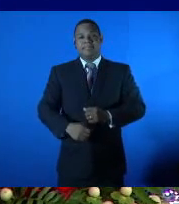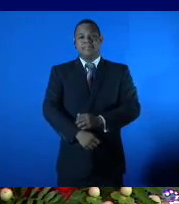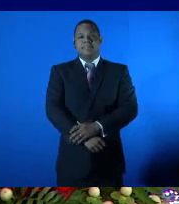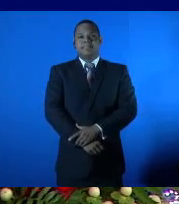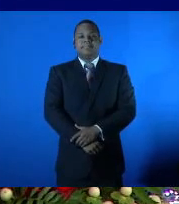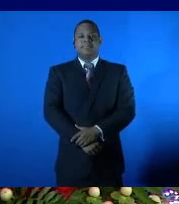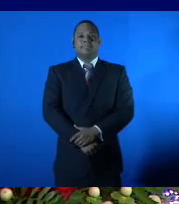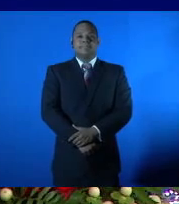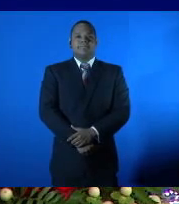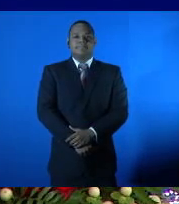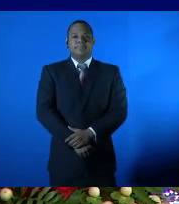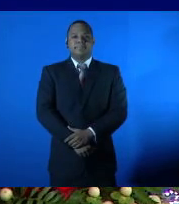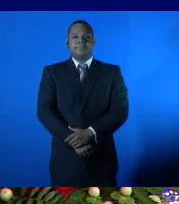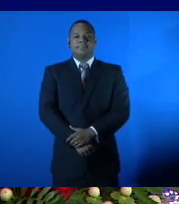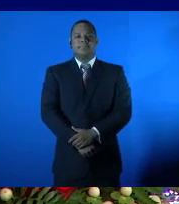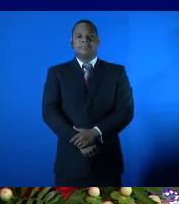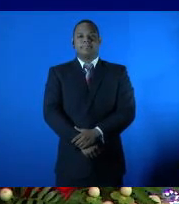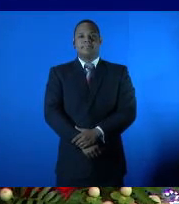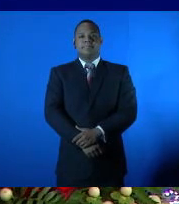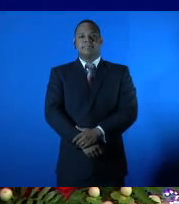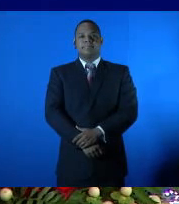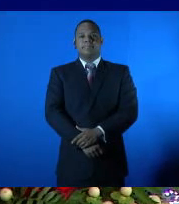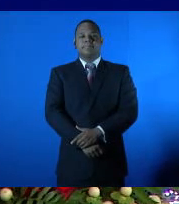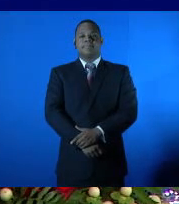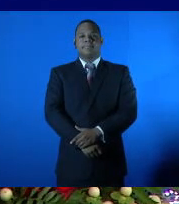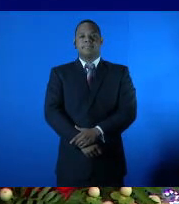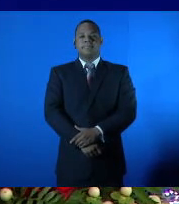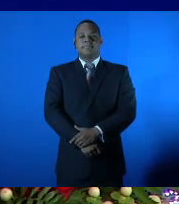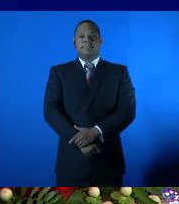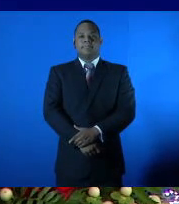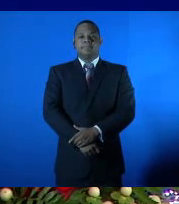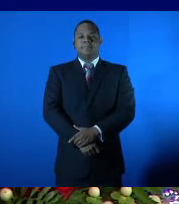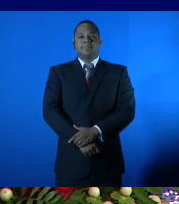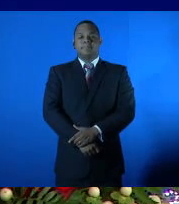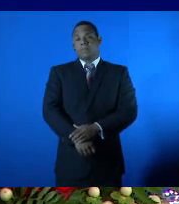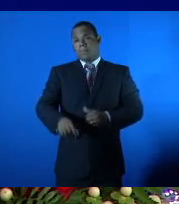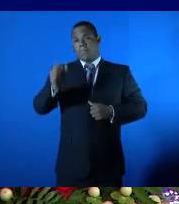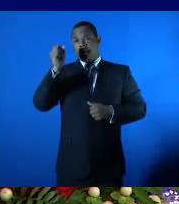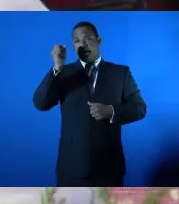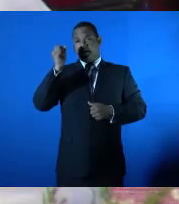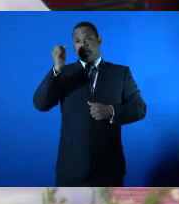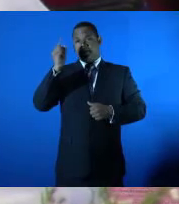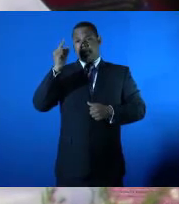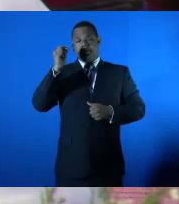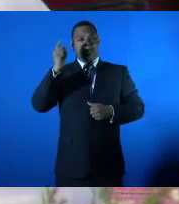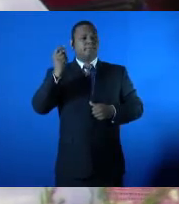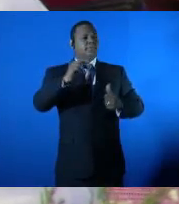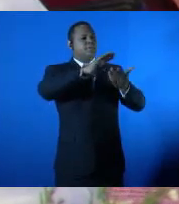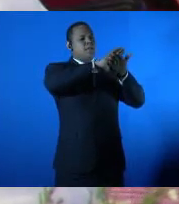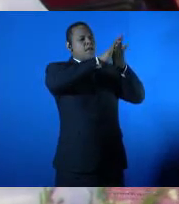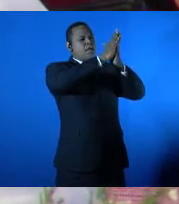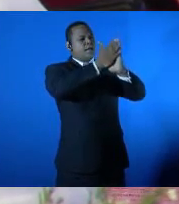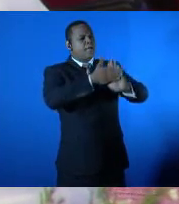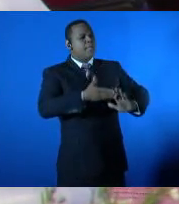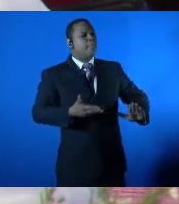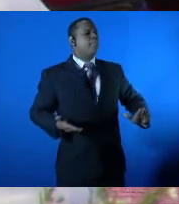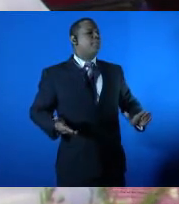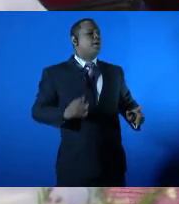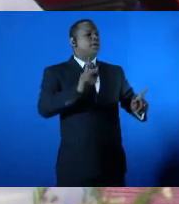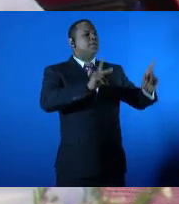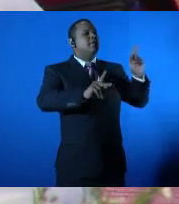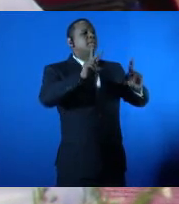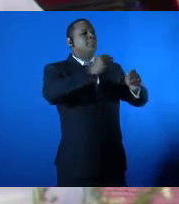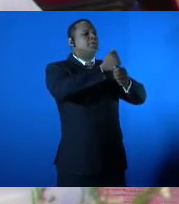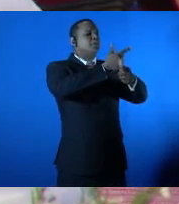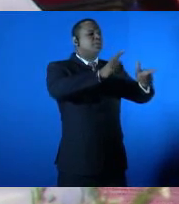No podemos descansar hasta que la visión común de paz, libertad, democracia y desarrollo permeen e